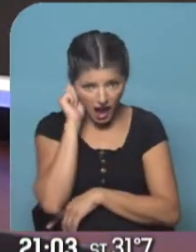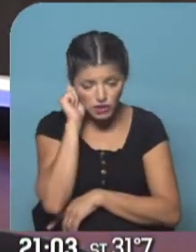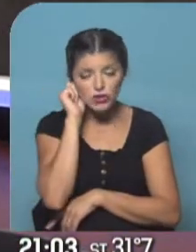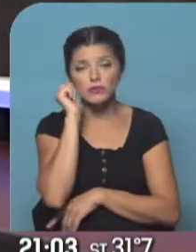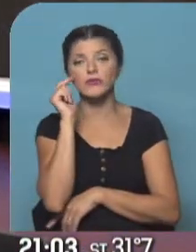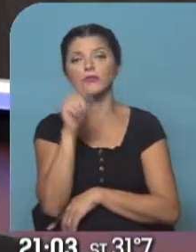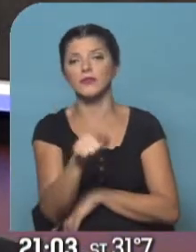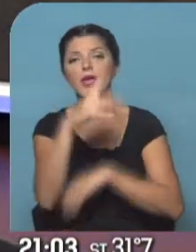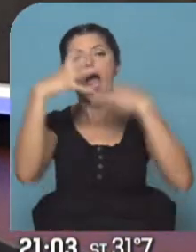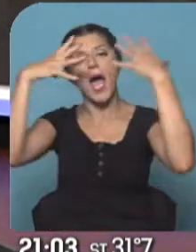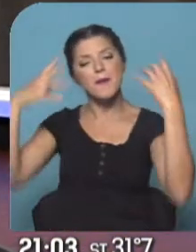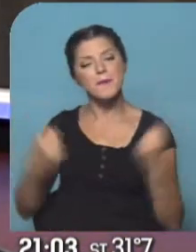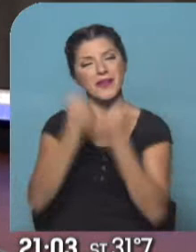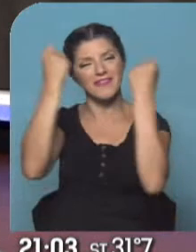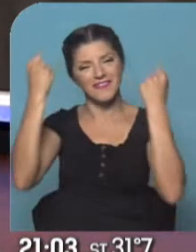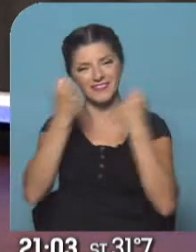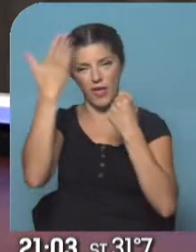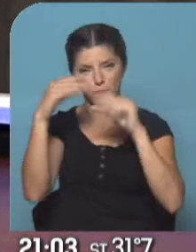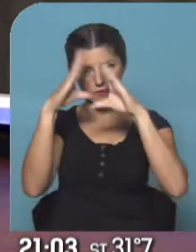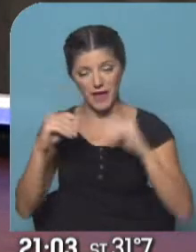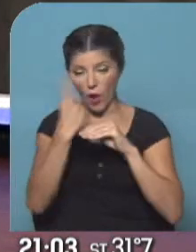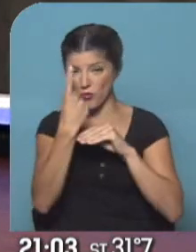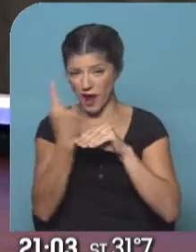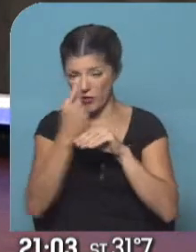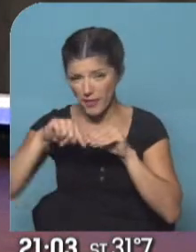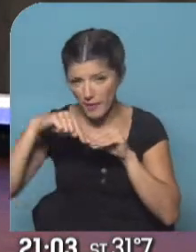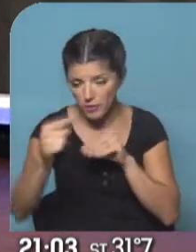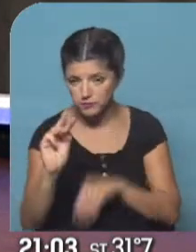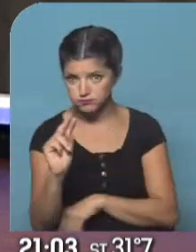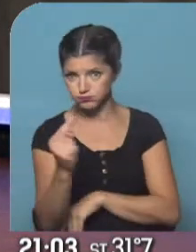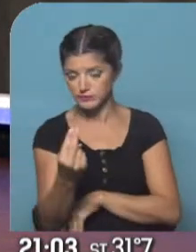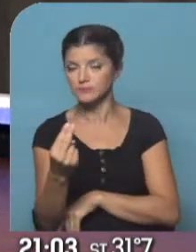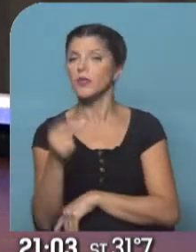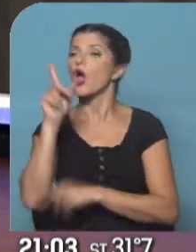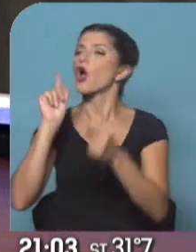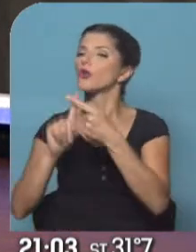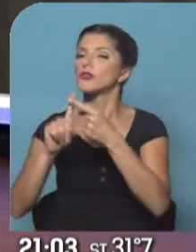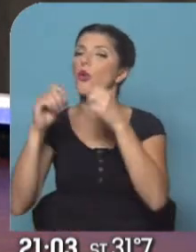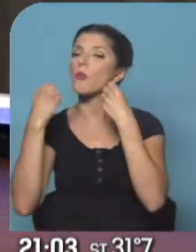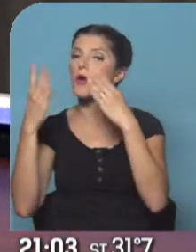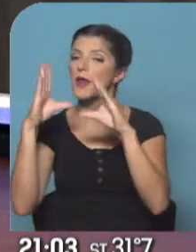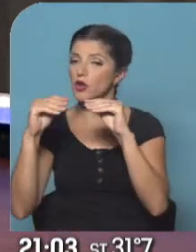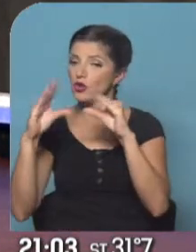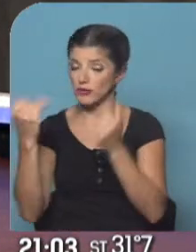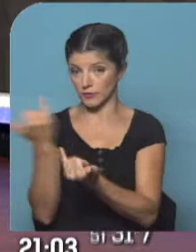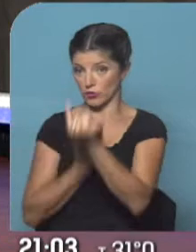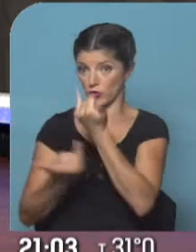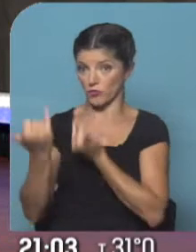del brindis de esta noche bola si se encuentra mariano en pro caso que tal mariano nuevamente muy buenas noches te escuchamos